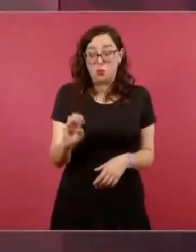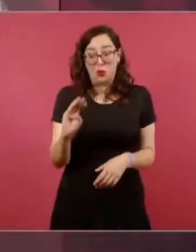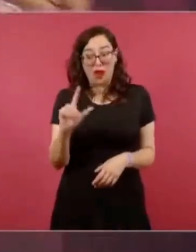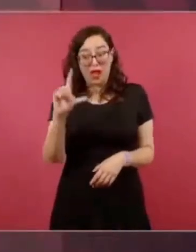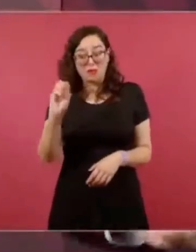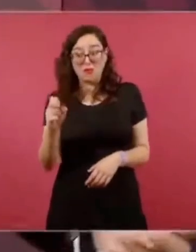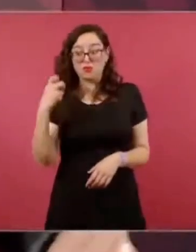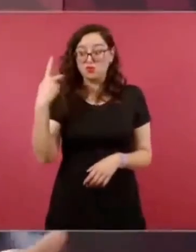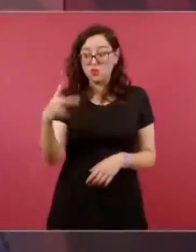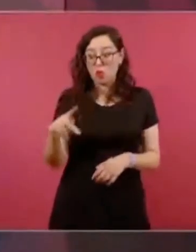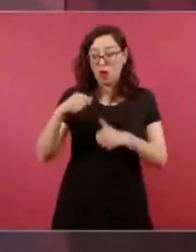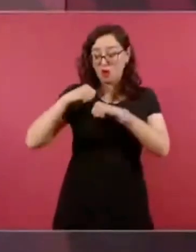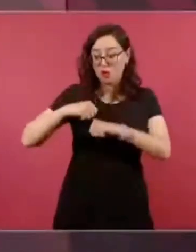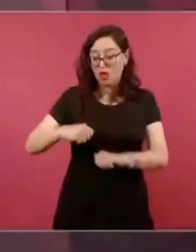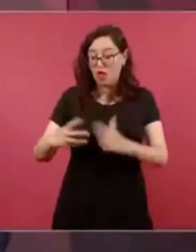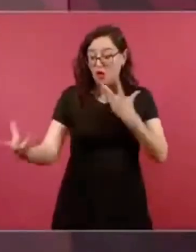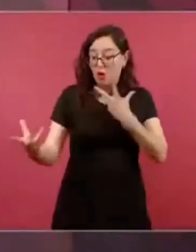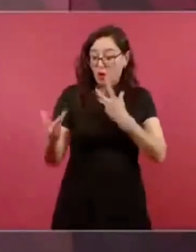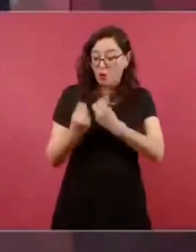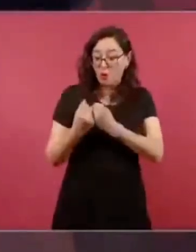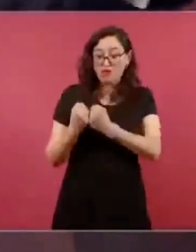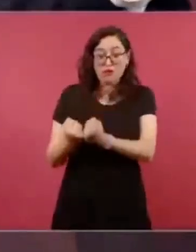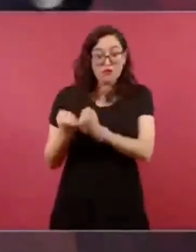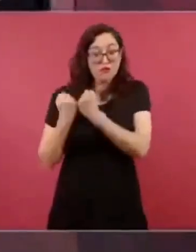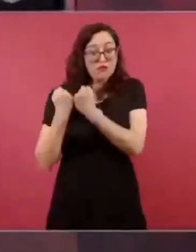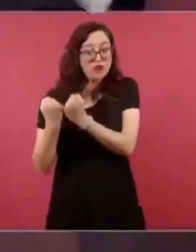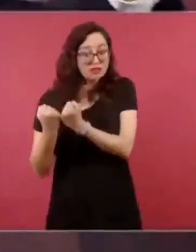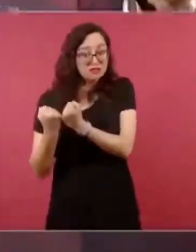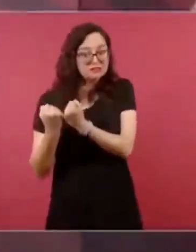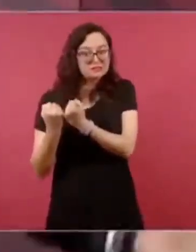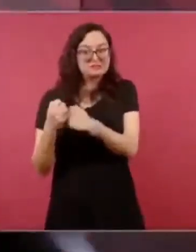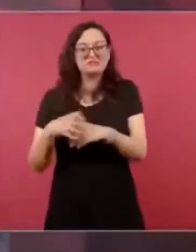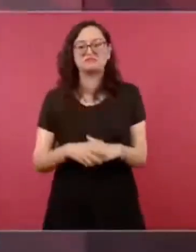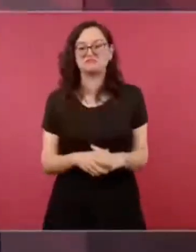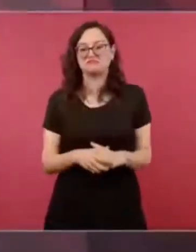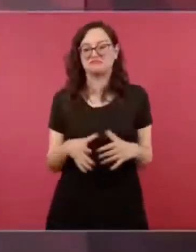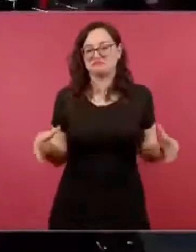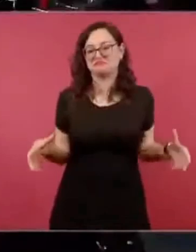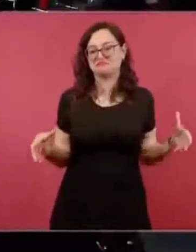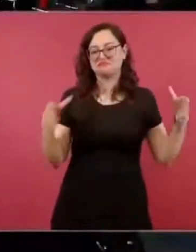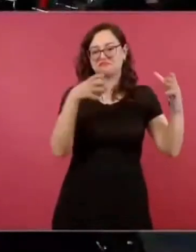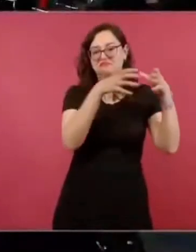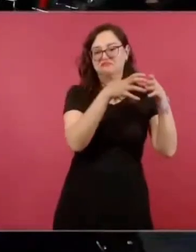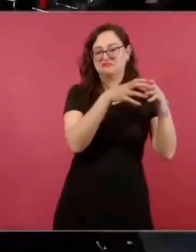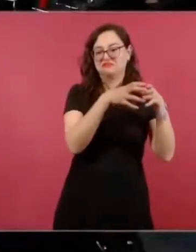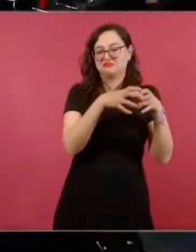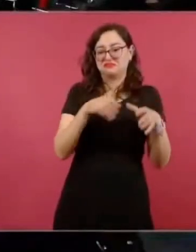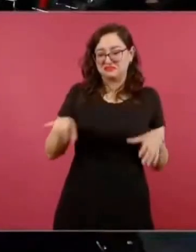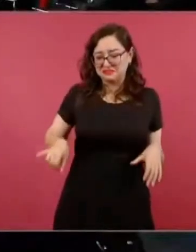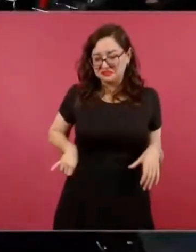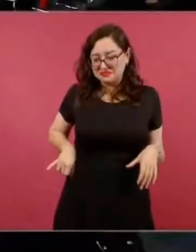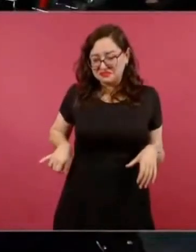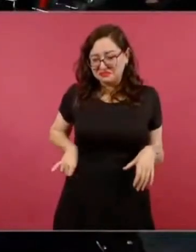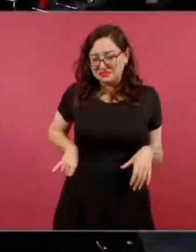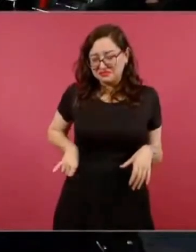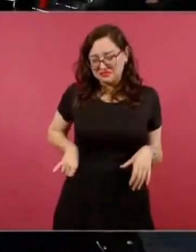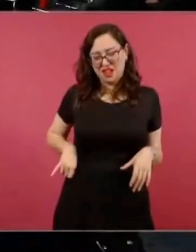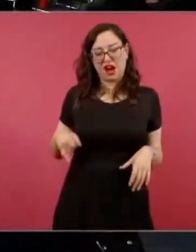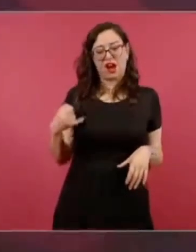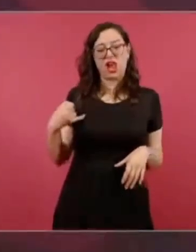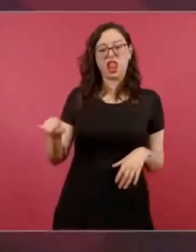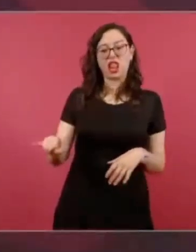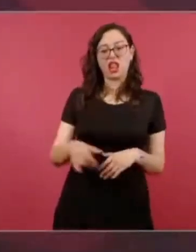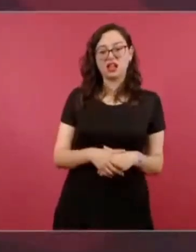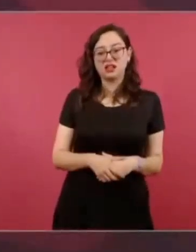si deciden en el periodo neoliberal o neoporfirista convertir las